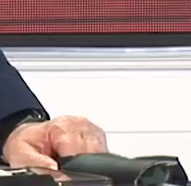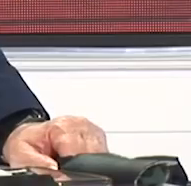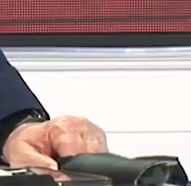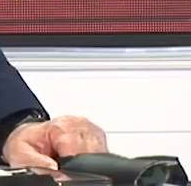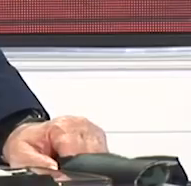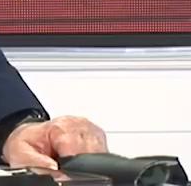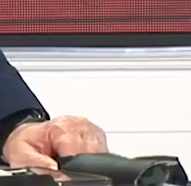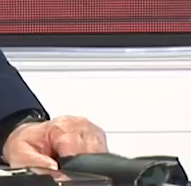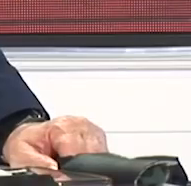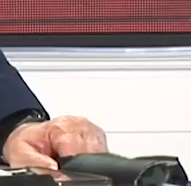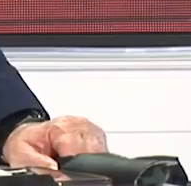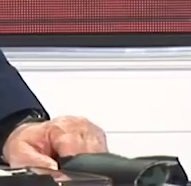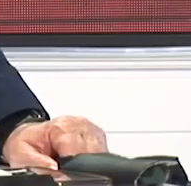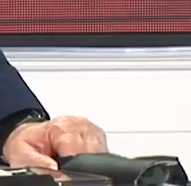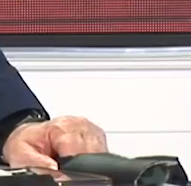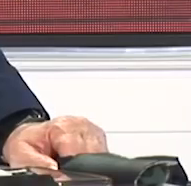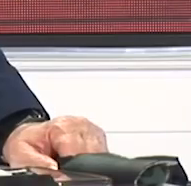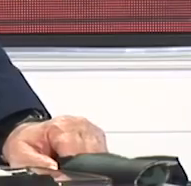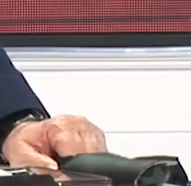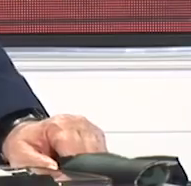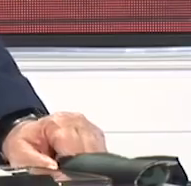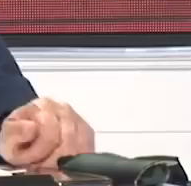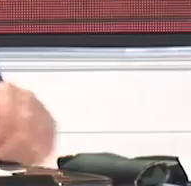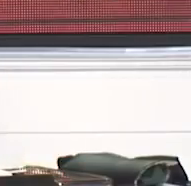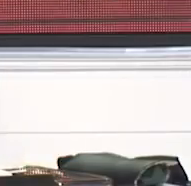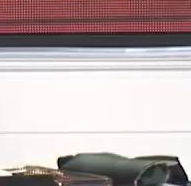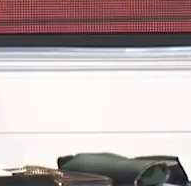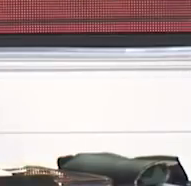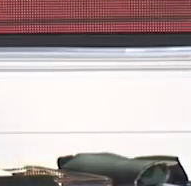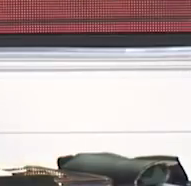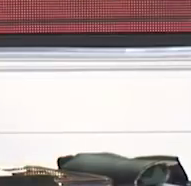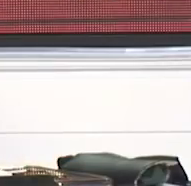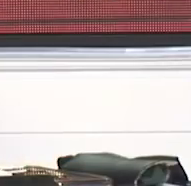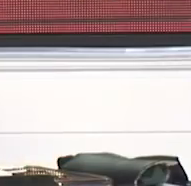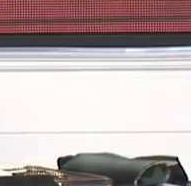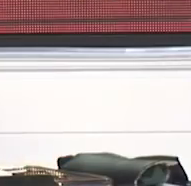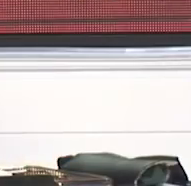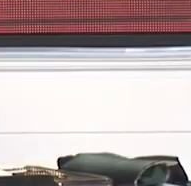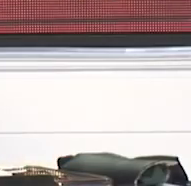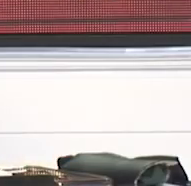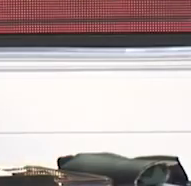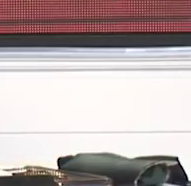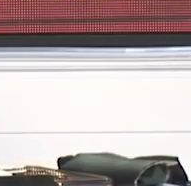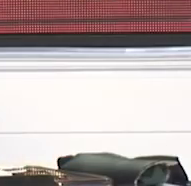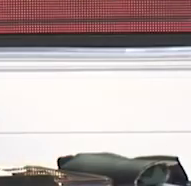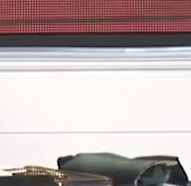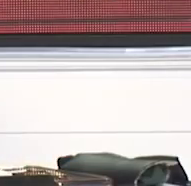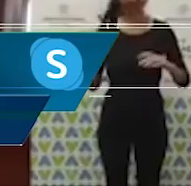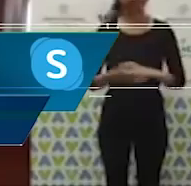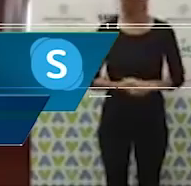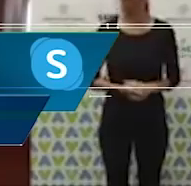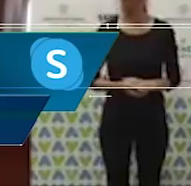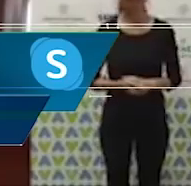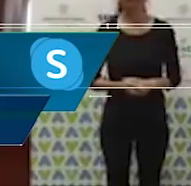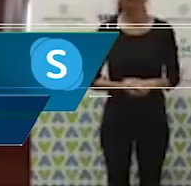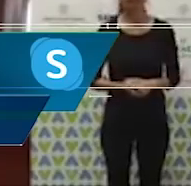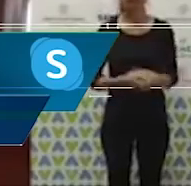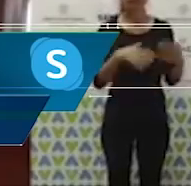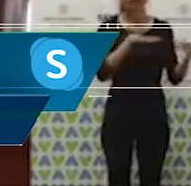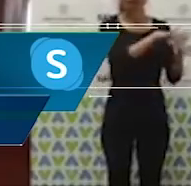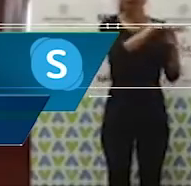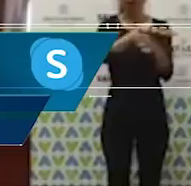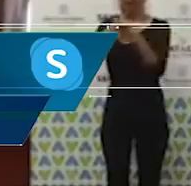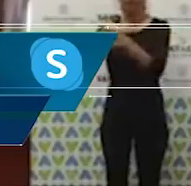conseguir de Santa Cruz, cuando se ratifique el día 14, el día 13, la moción de censura en Santa Cruz, la recuperación de la